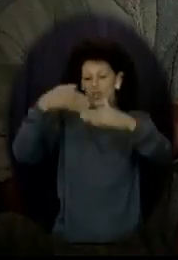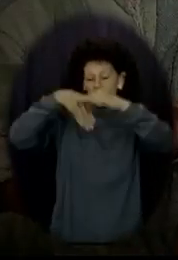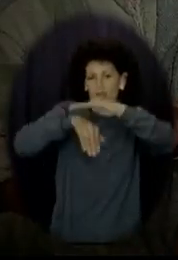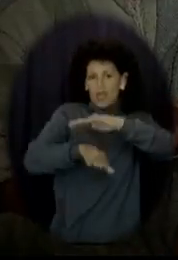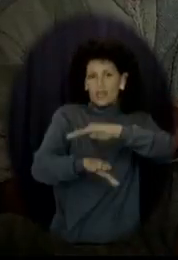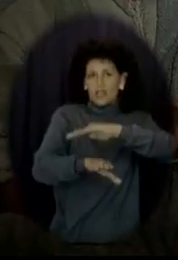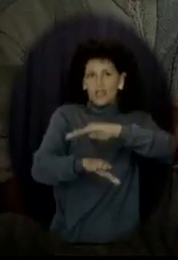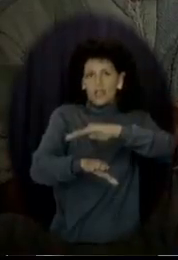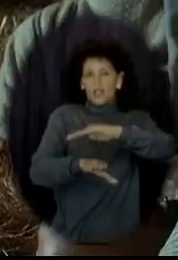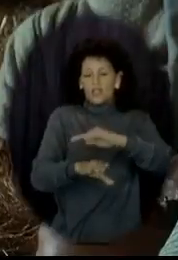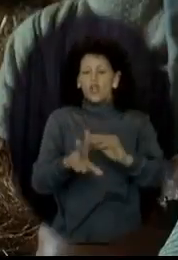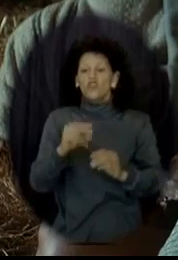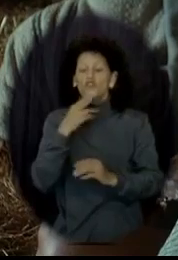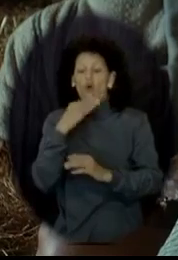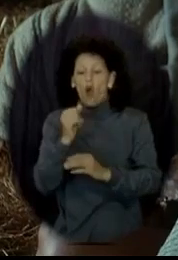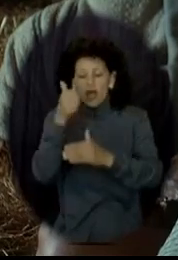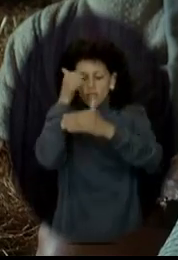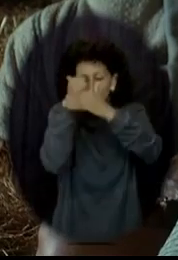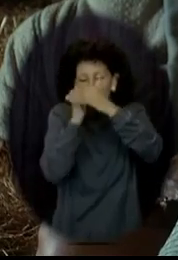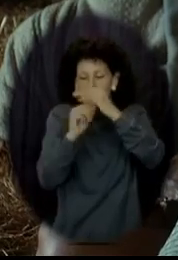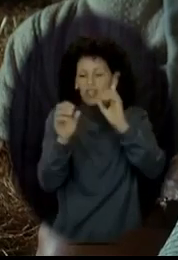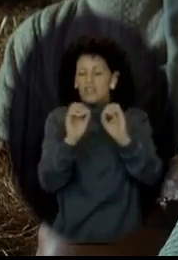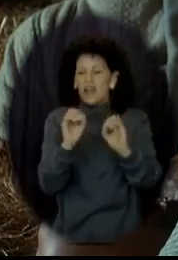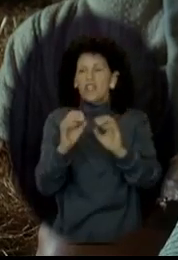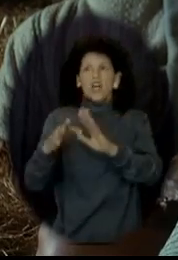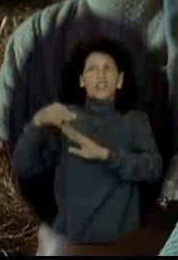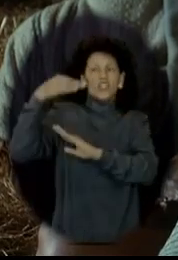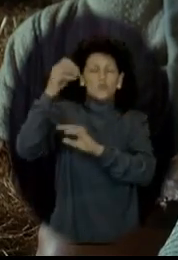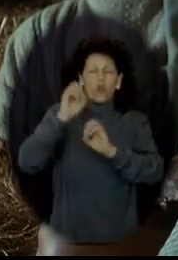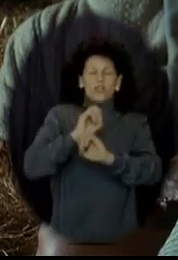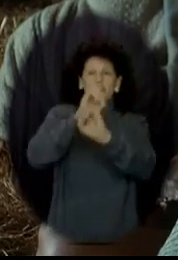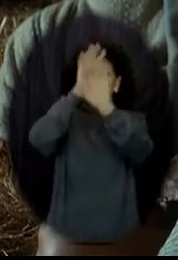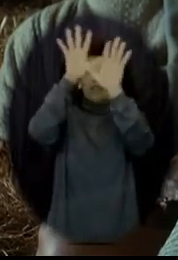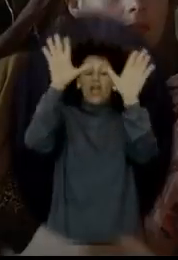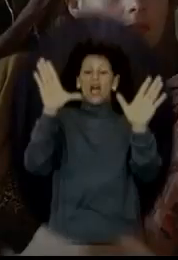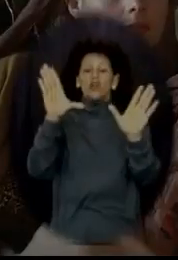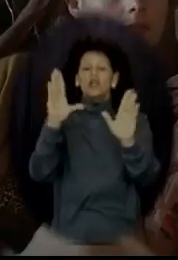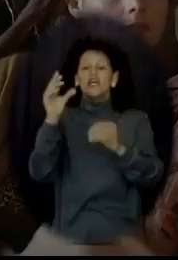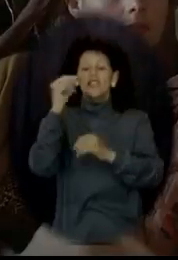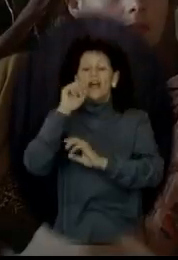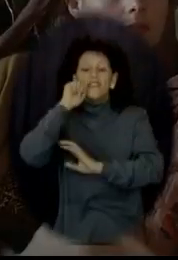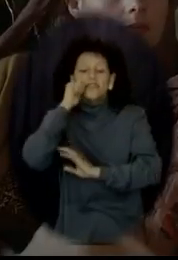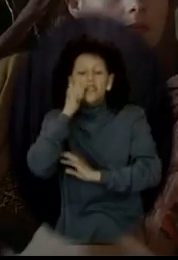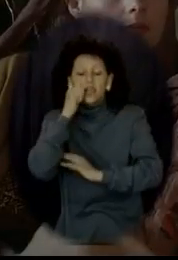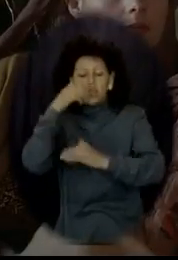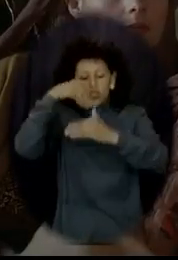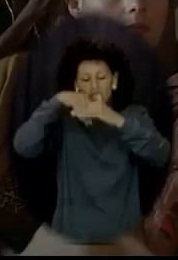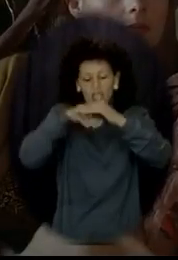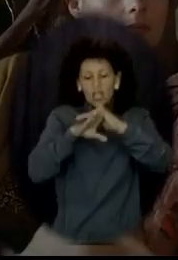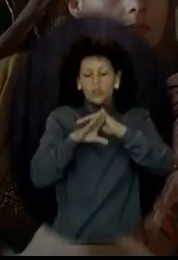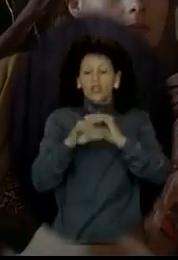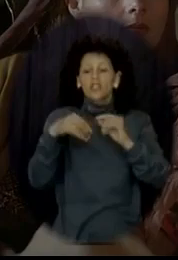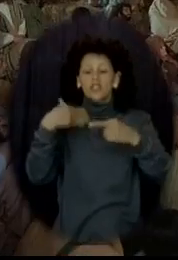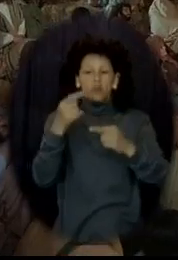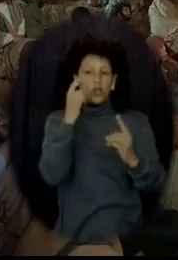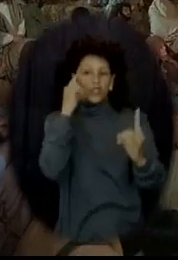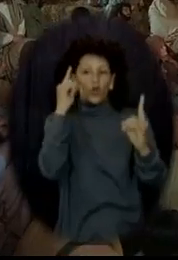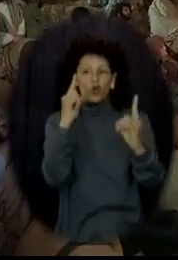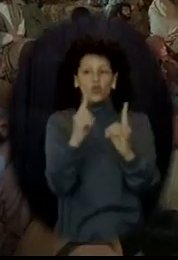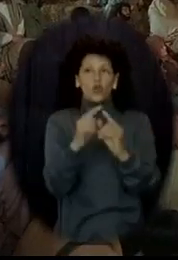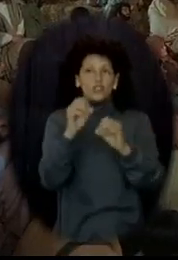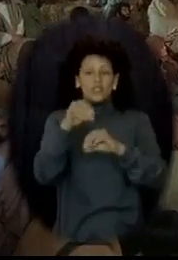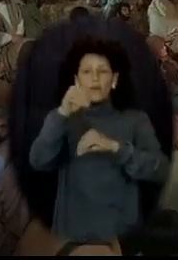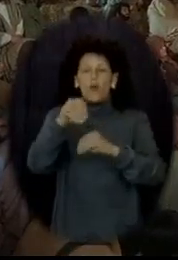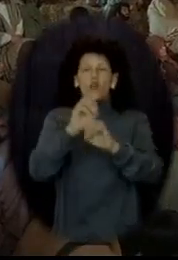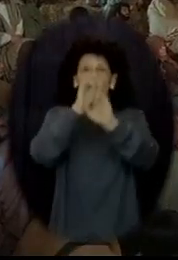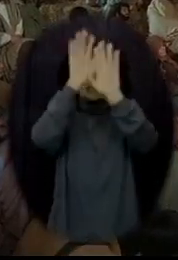a los que entran. No hay nada oculto que no llegue a descubrirse, ni nada secreto que no llegue a conocerse y ponerse en claro.